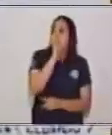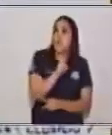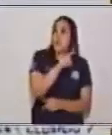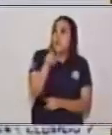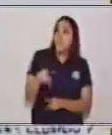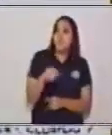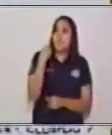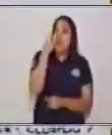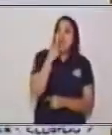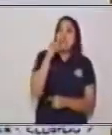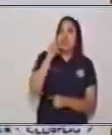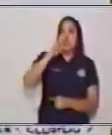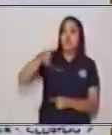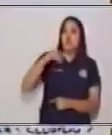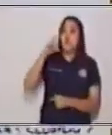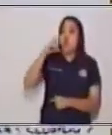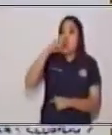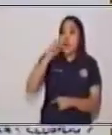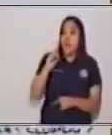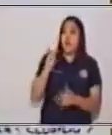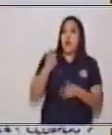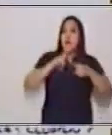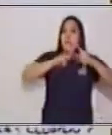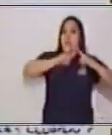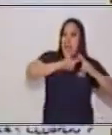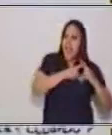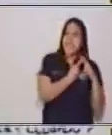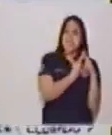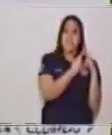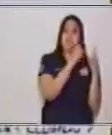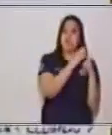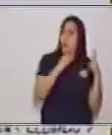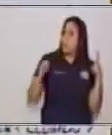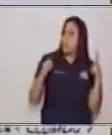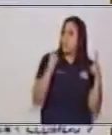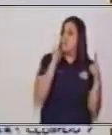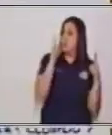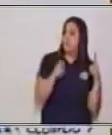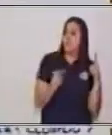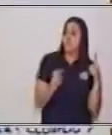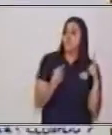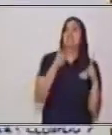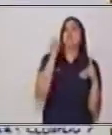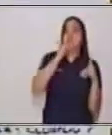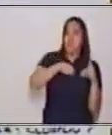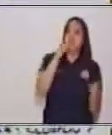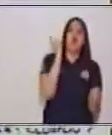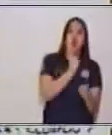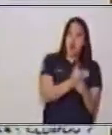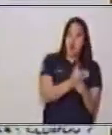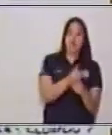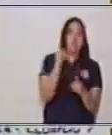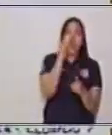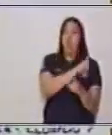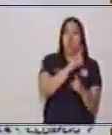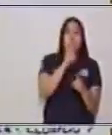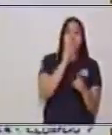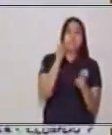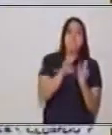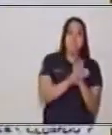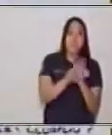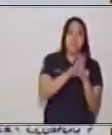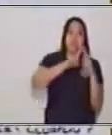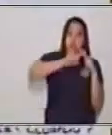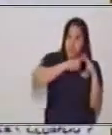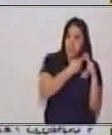sujeto será que va a estar únicamente al inicio en la oración? Es correcto, no va a estar solo en el inicio, puede